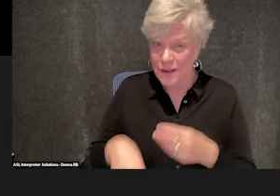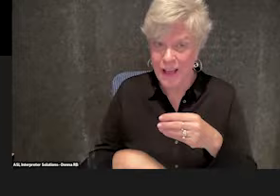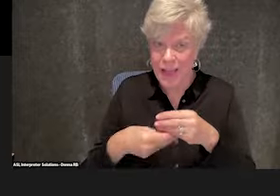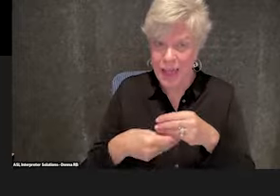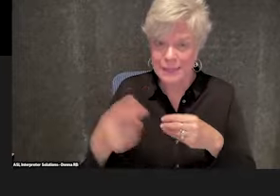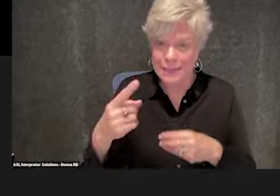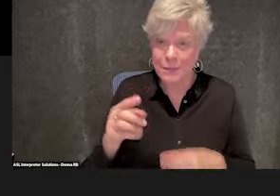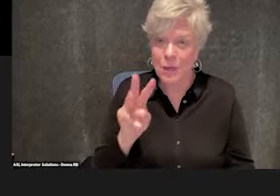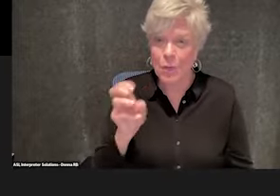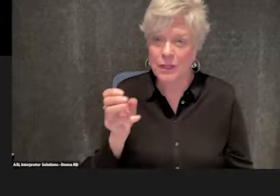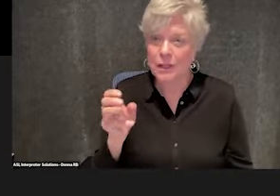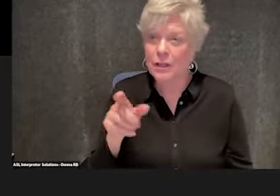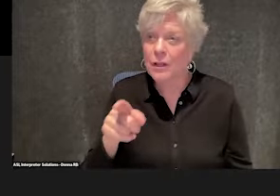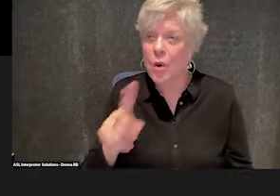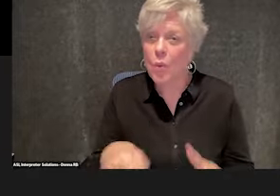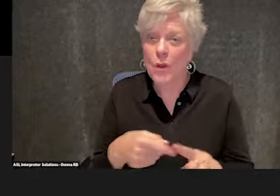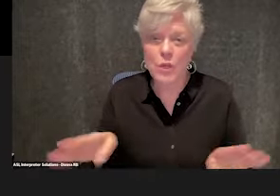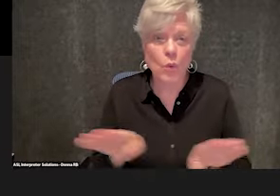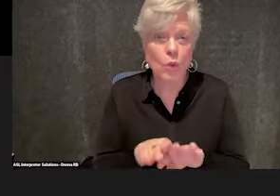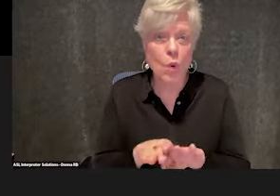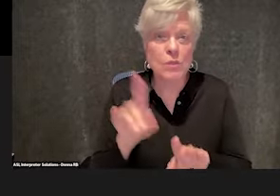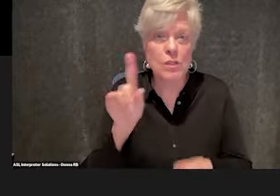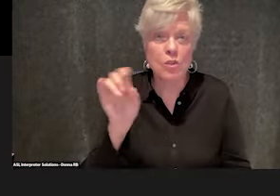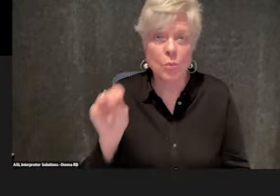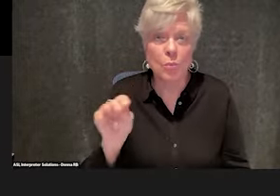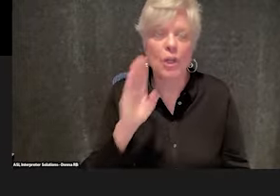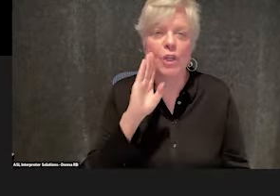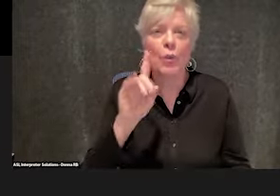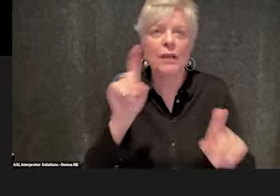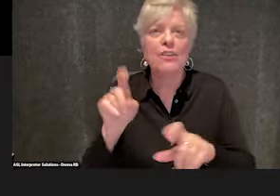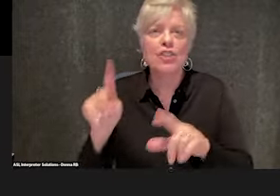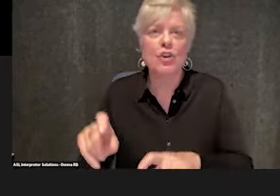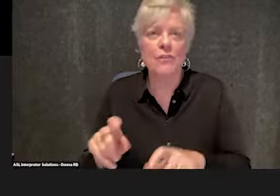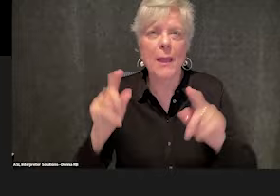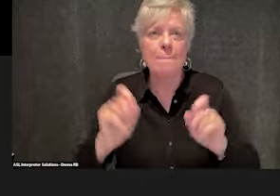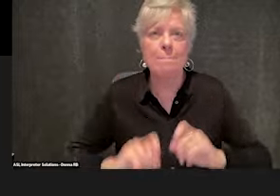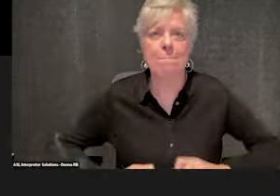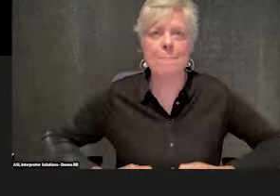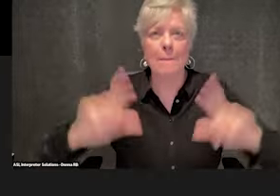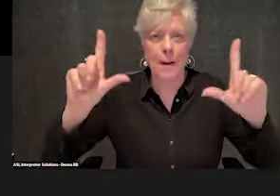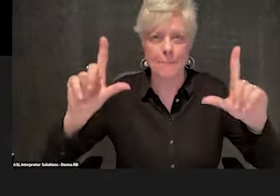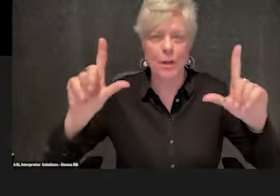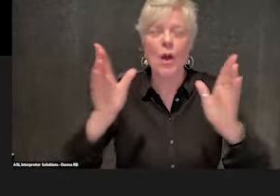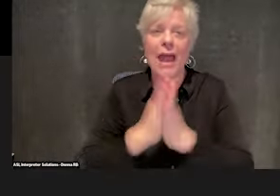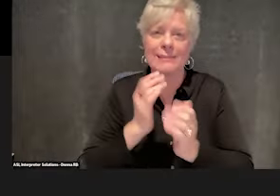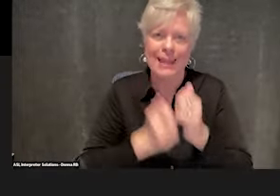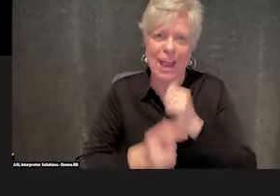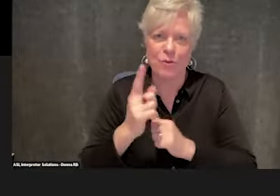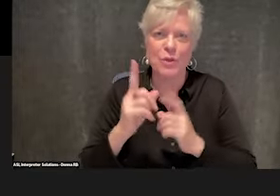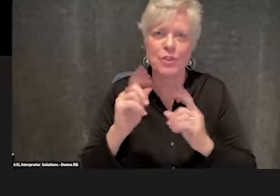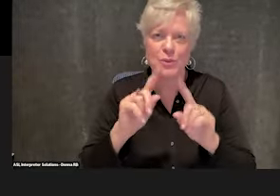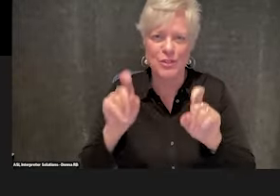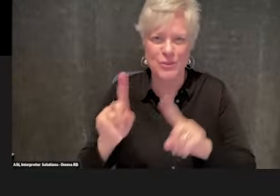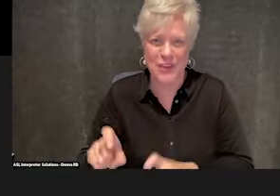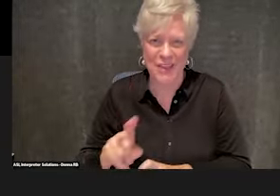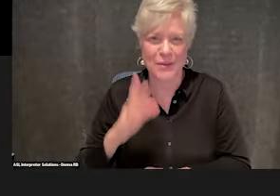del Estado. Necesitamos también que la información de la encuesta, yo sé que en Zoom aparece